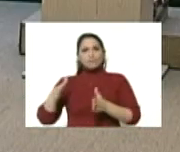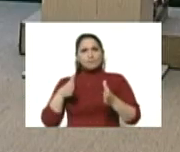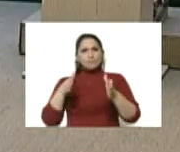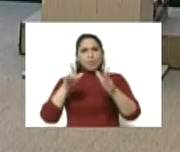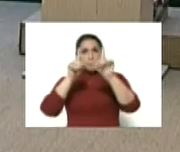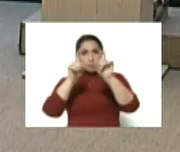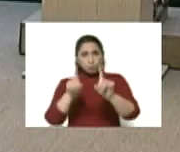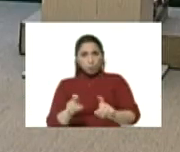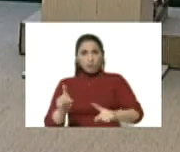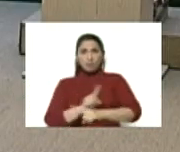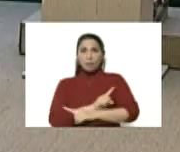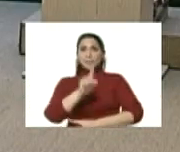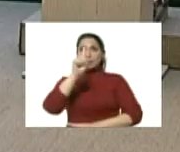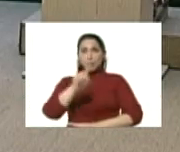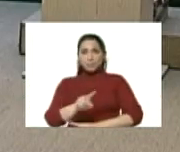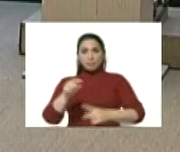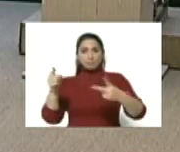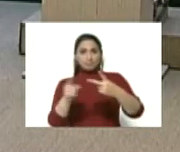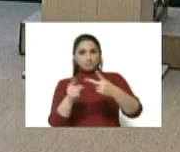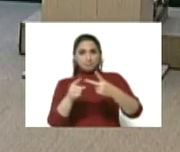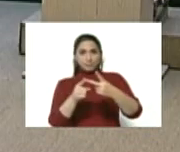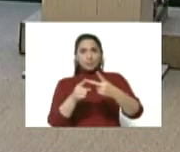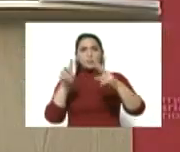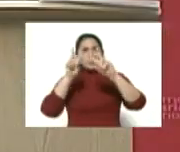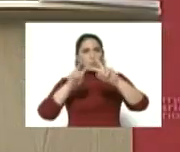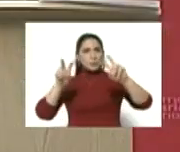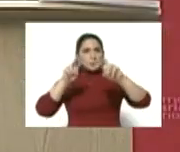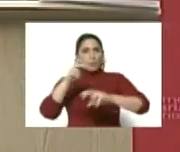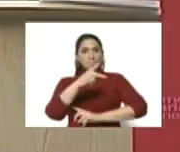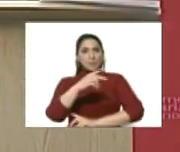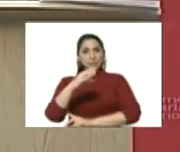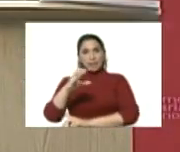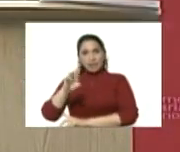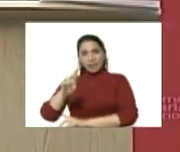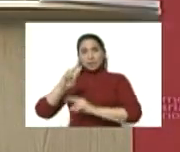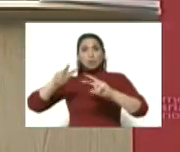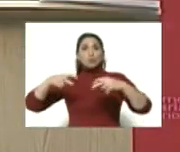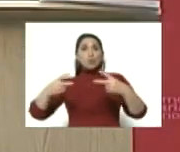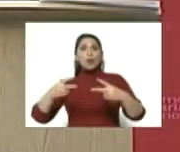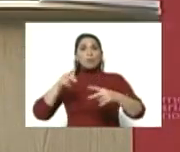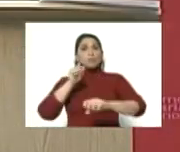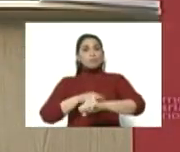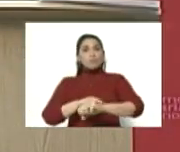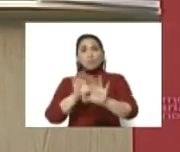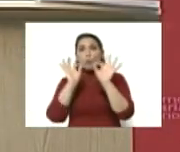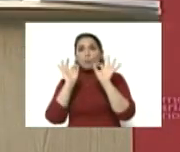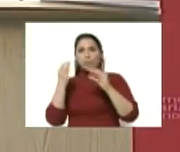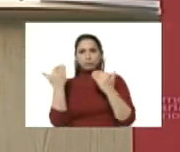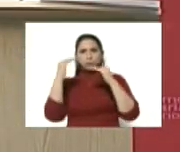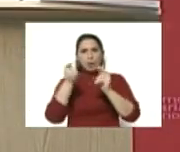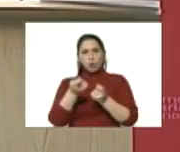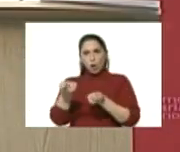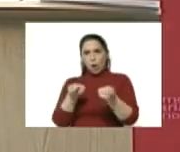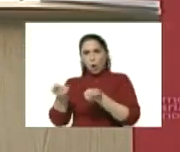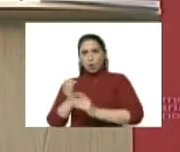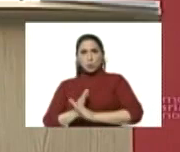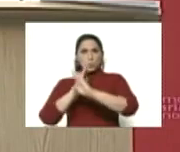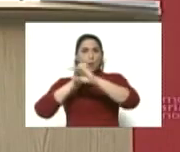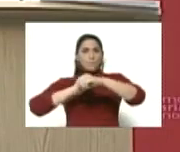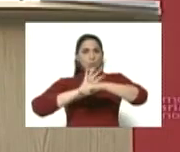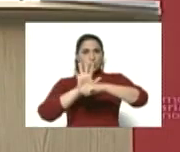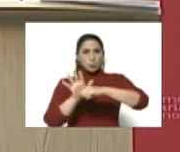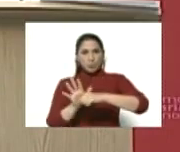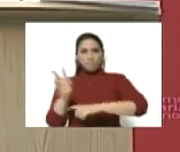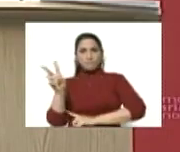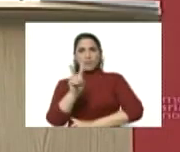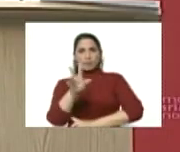pruebas rápidas como por la vía de la prueba molecular. Es un nuevo momento dentro de esta fase de control del COVID-19